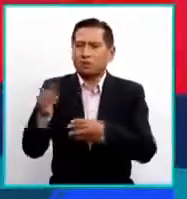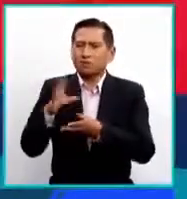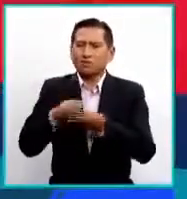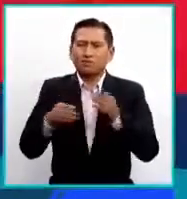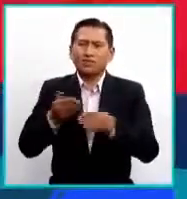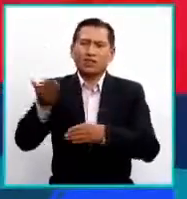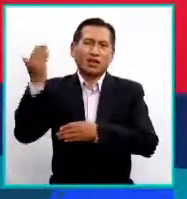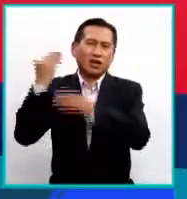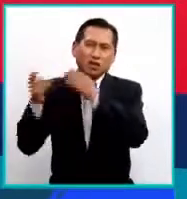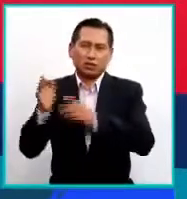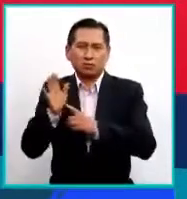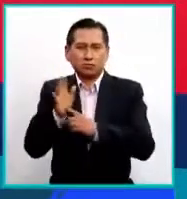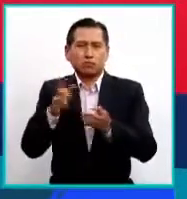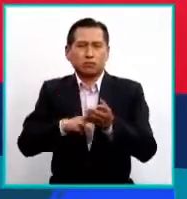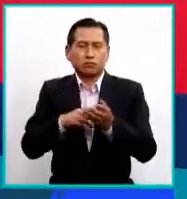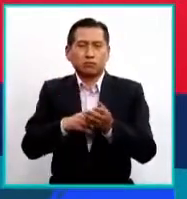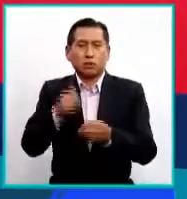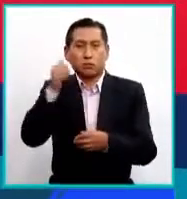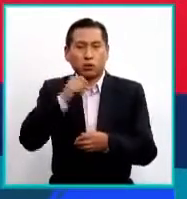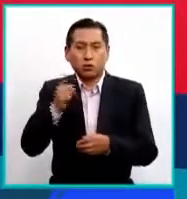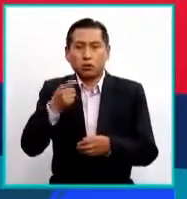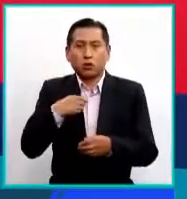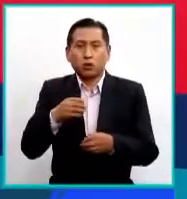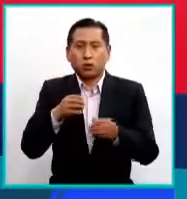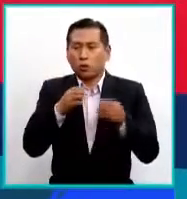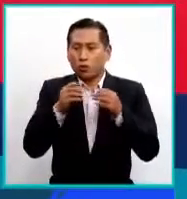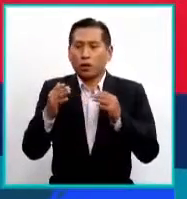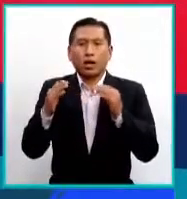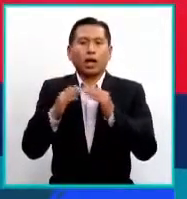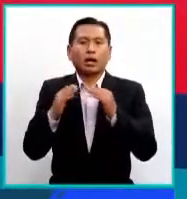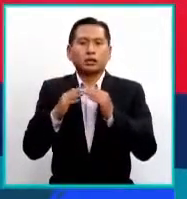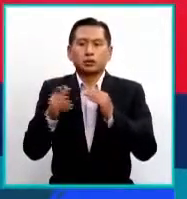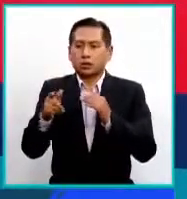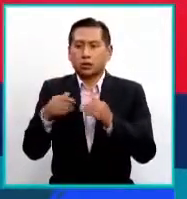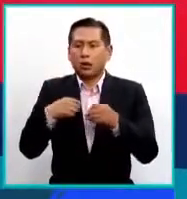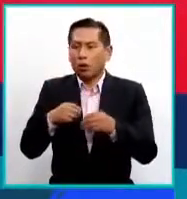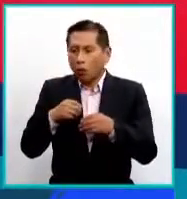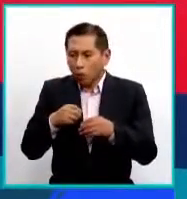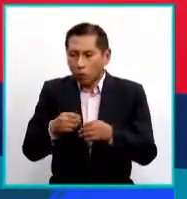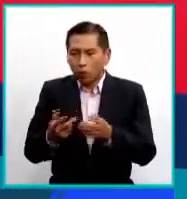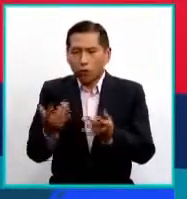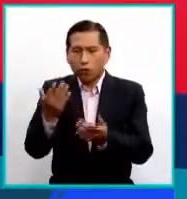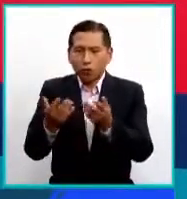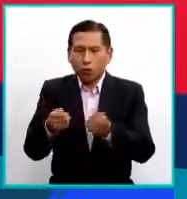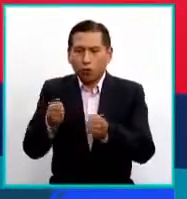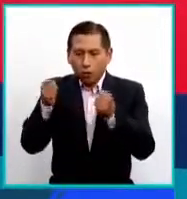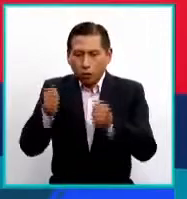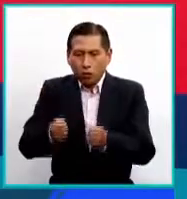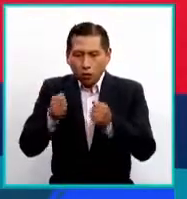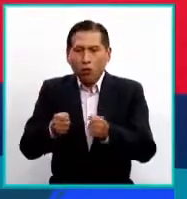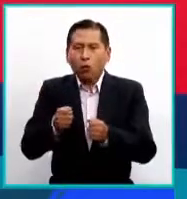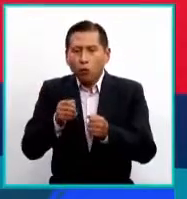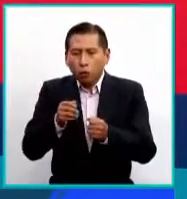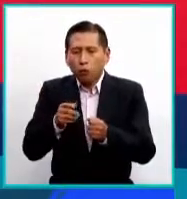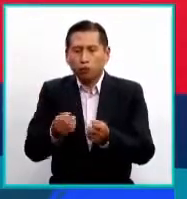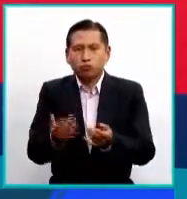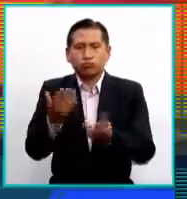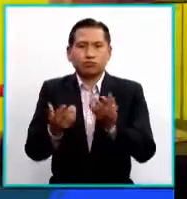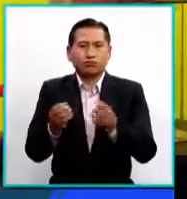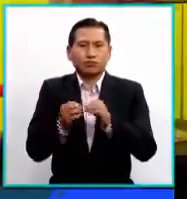venían como que a destruir. Y la mujer normalmente soplaba dentro de casa, soplaba el fogón, soplaba el fuego para cocinar, ¿no?